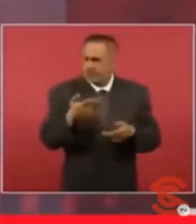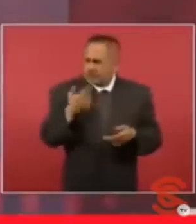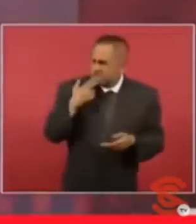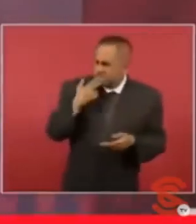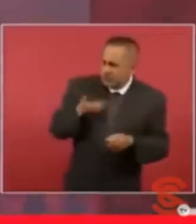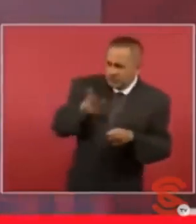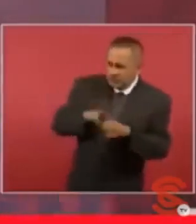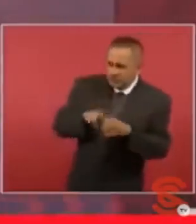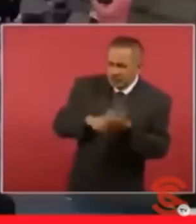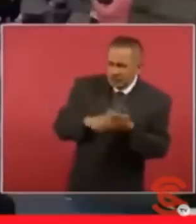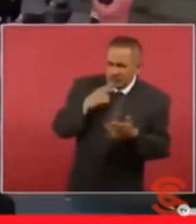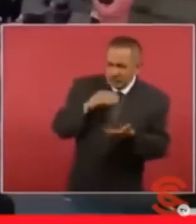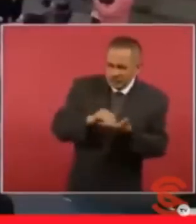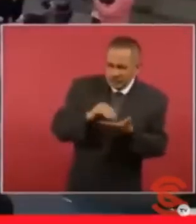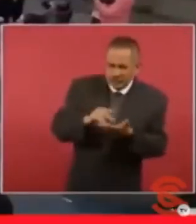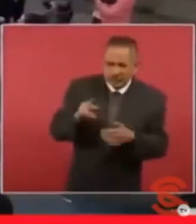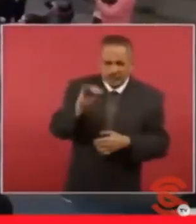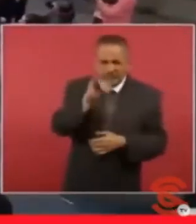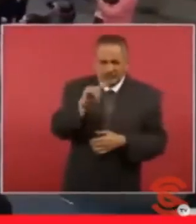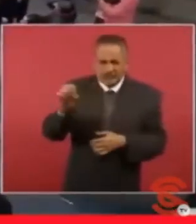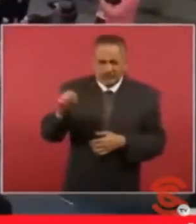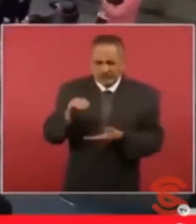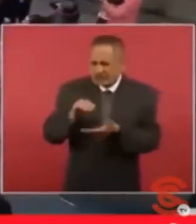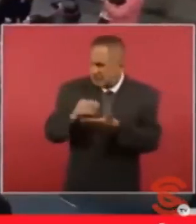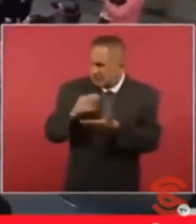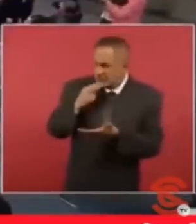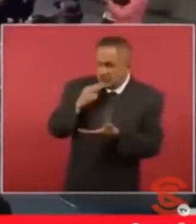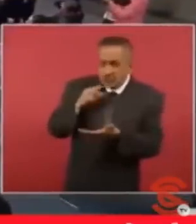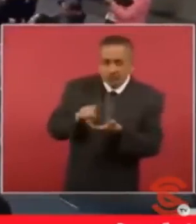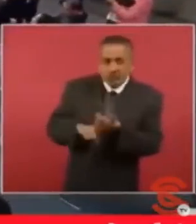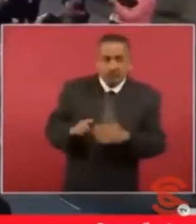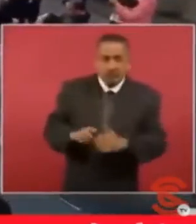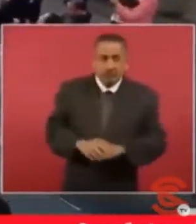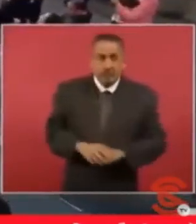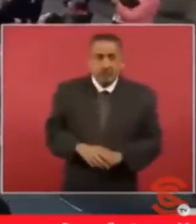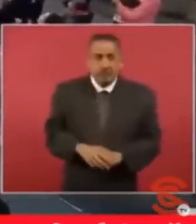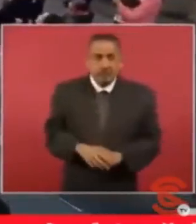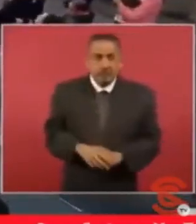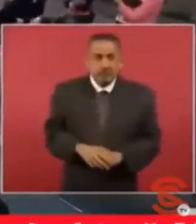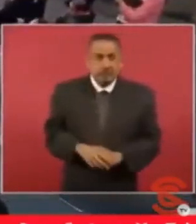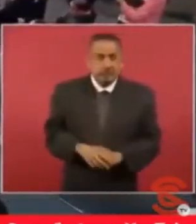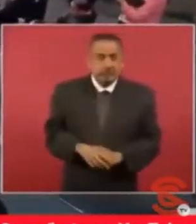hospital? ¿Del Issste? ¿Lo utilizan?